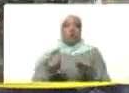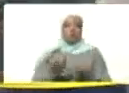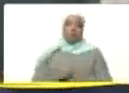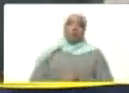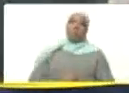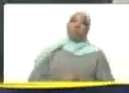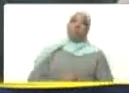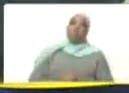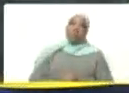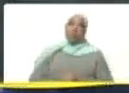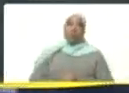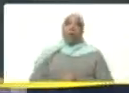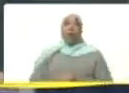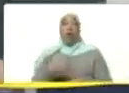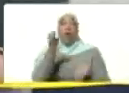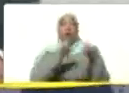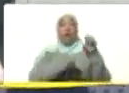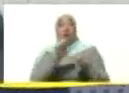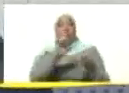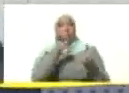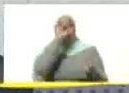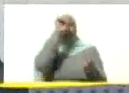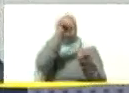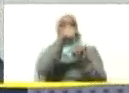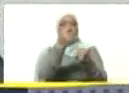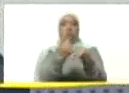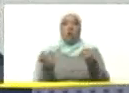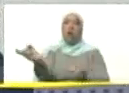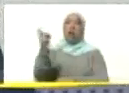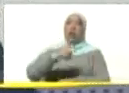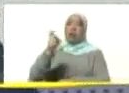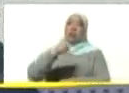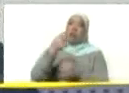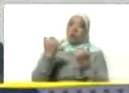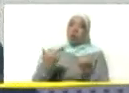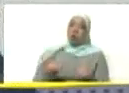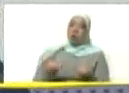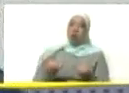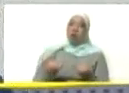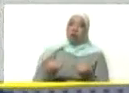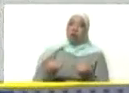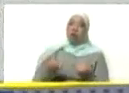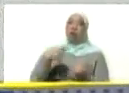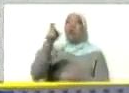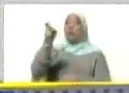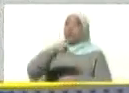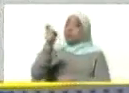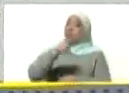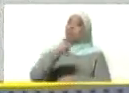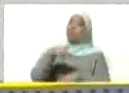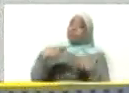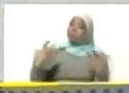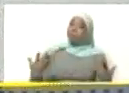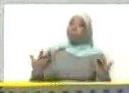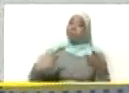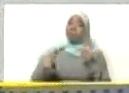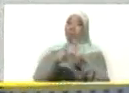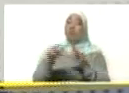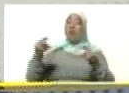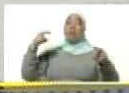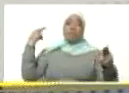para llevar dos hacia adelante without necessarily compromising sin necesariamente poner en